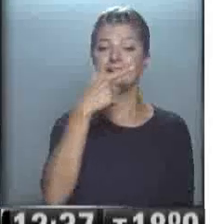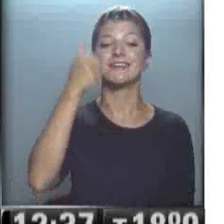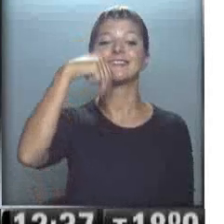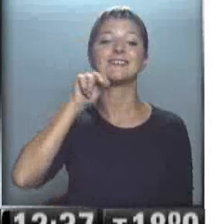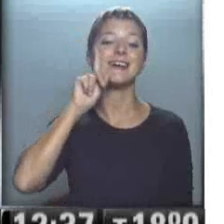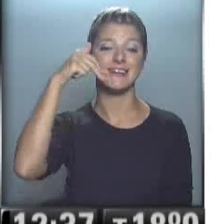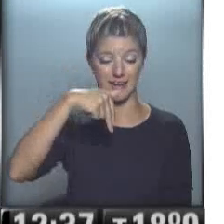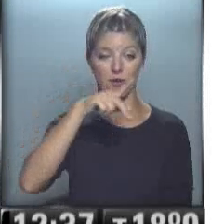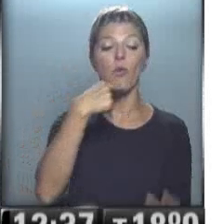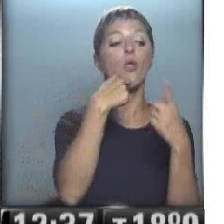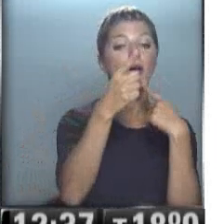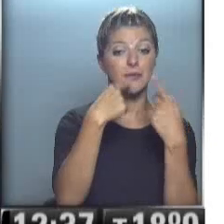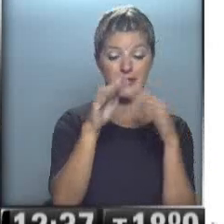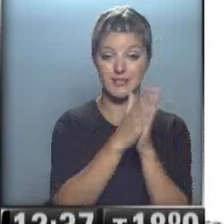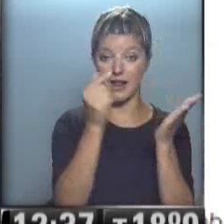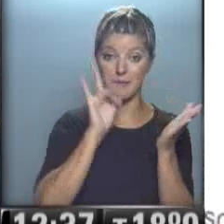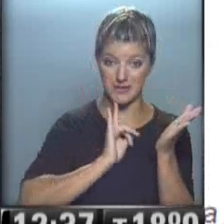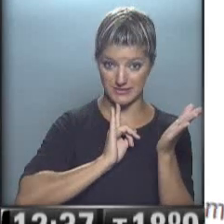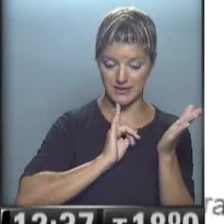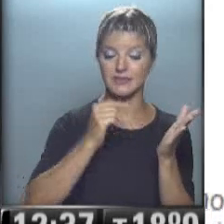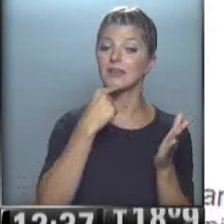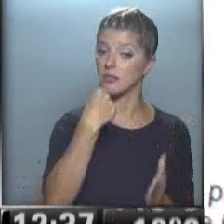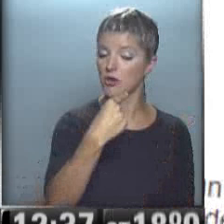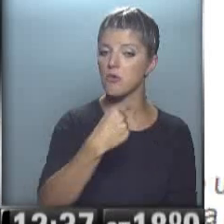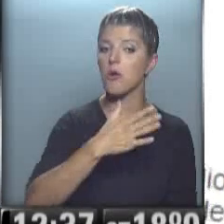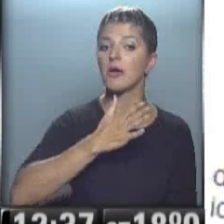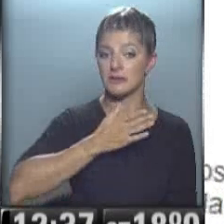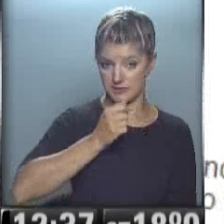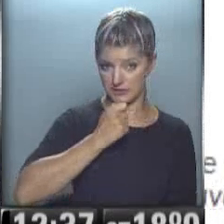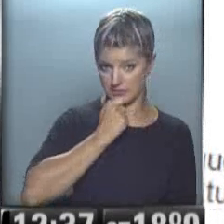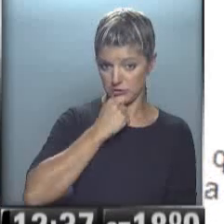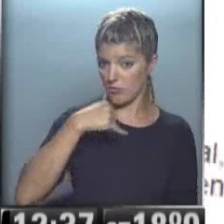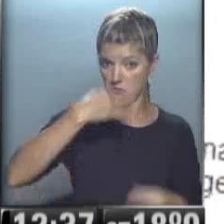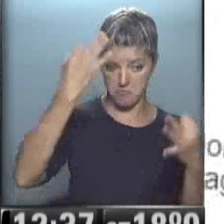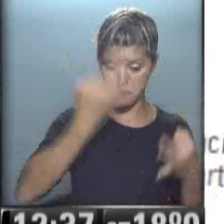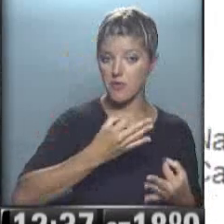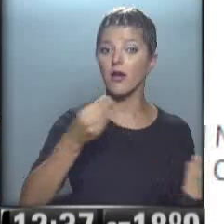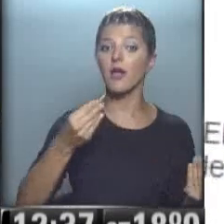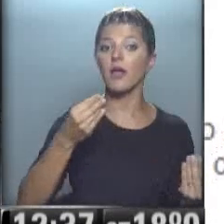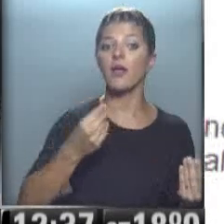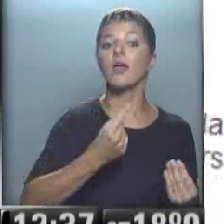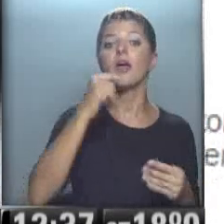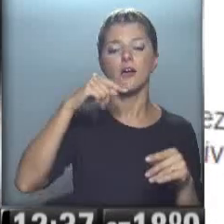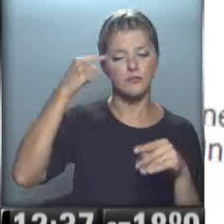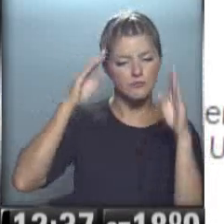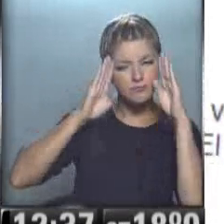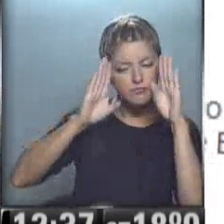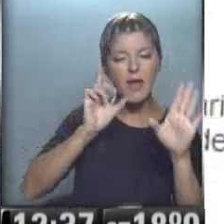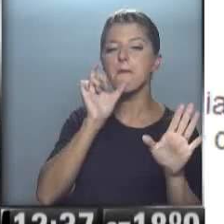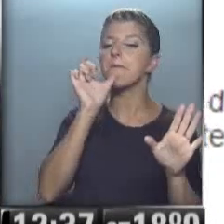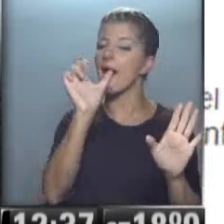una entrevista con la revista semana de Colombia afirmó sin medias tintas que en un sentido amplio de la